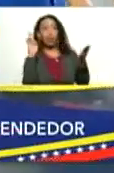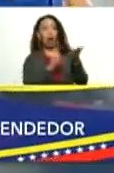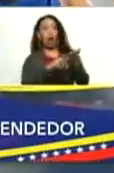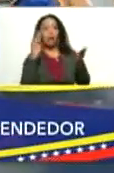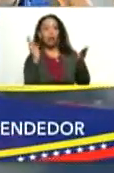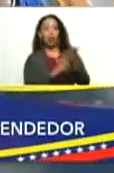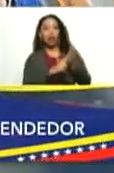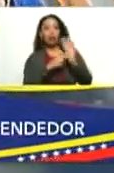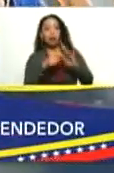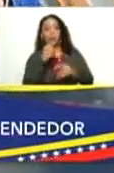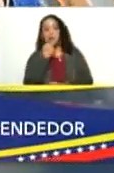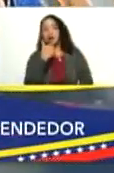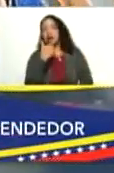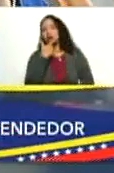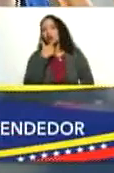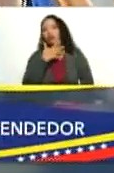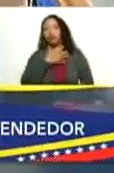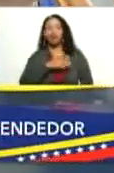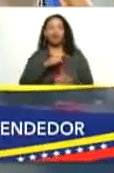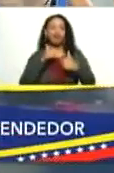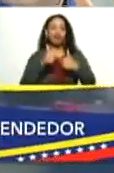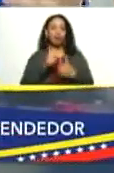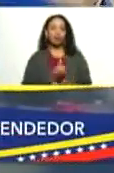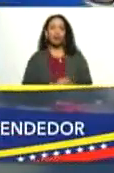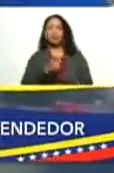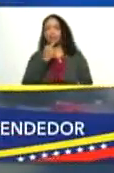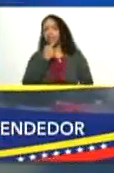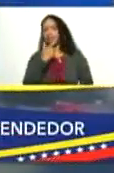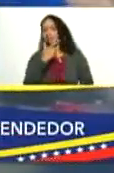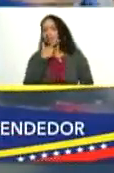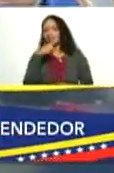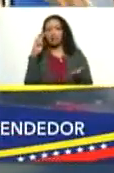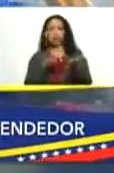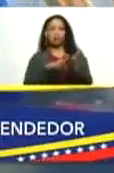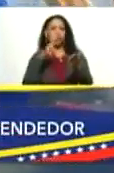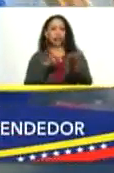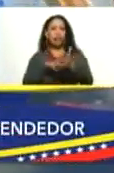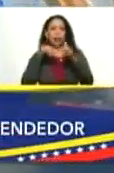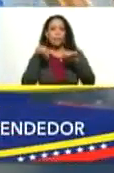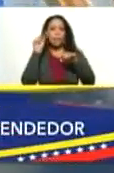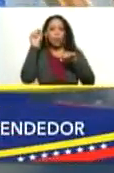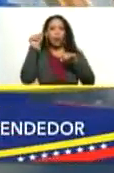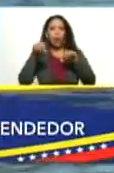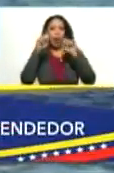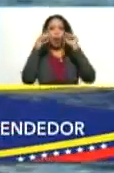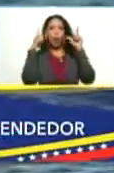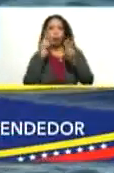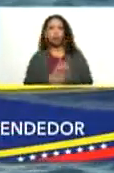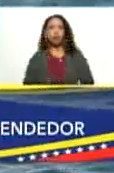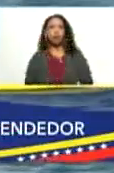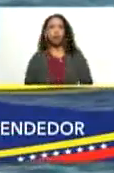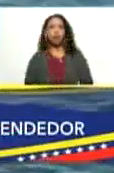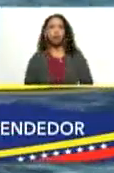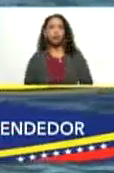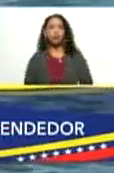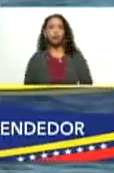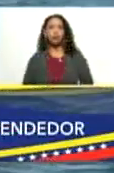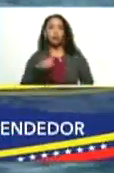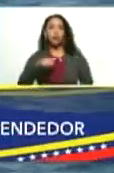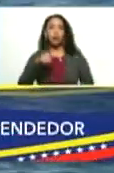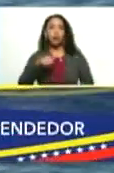una verdadera belleza. Una verdadera belleza, este punto de La Guaira aquí, este